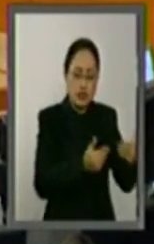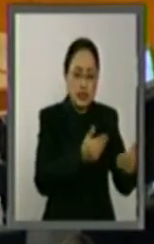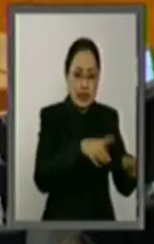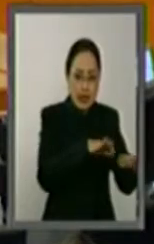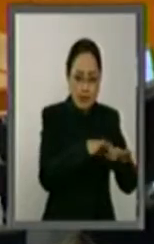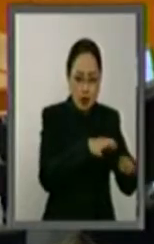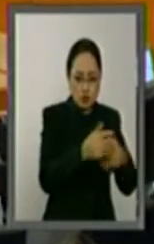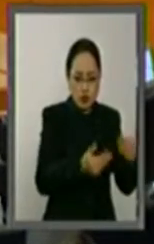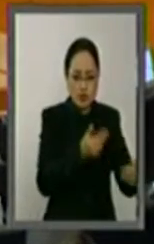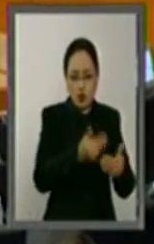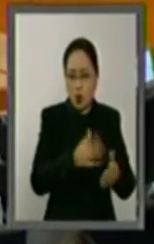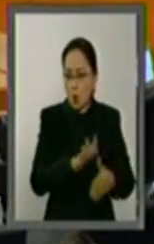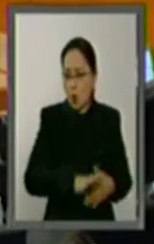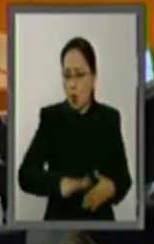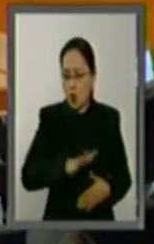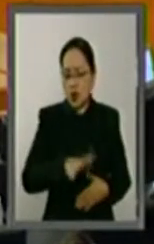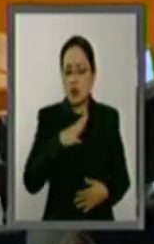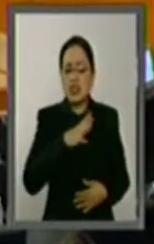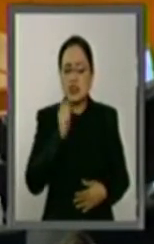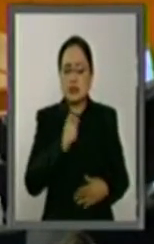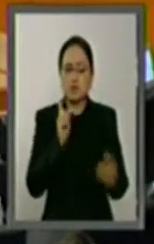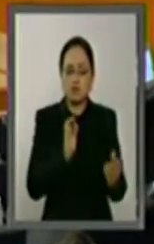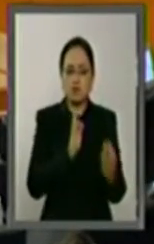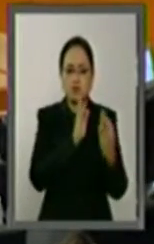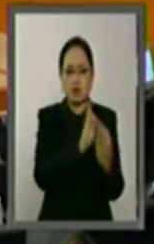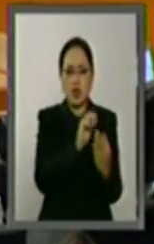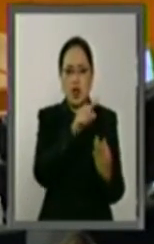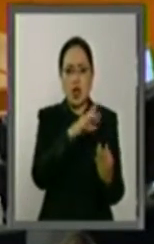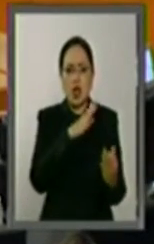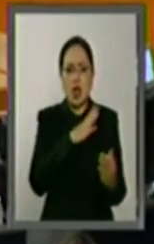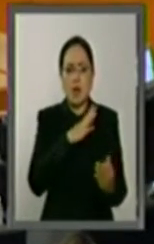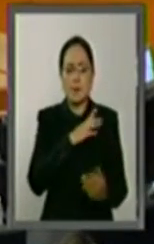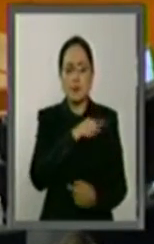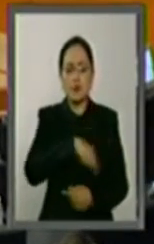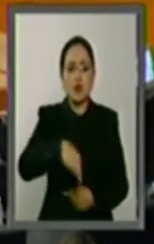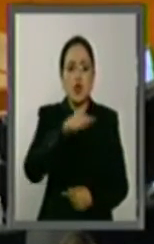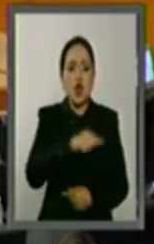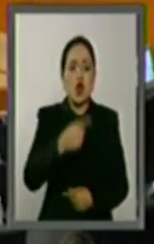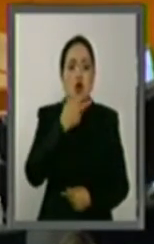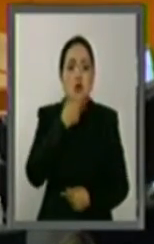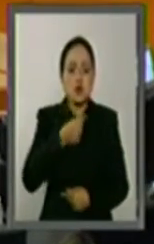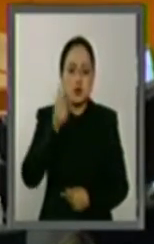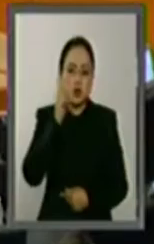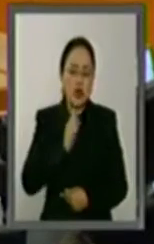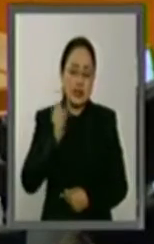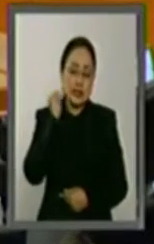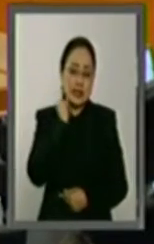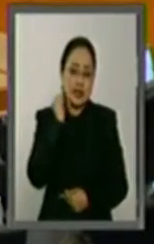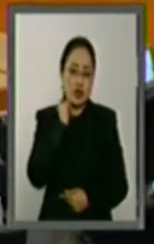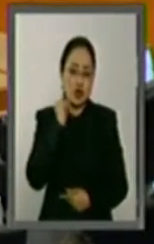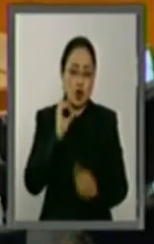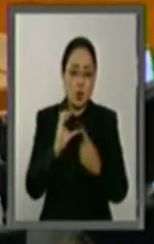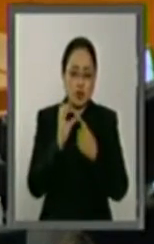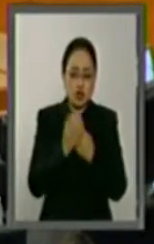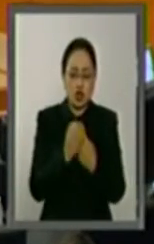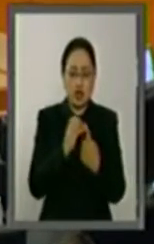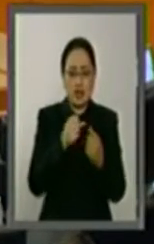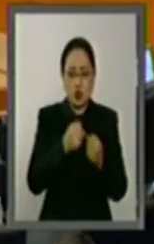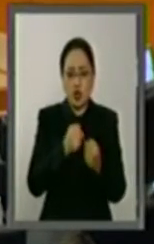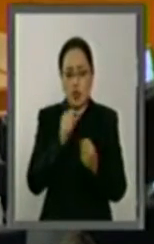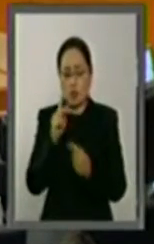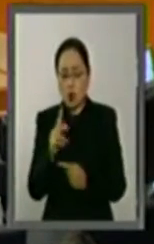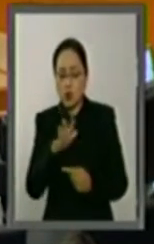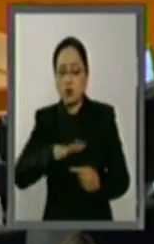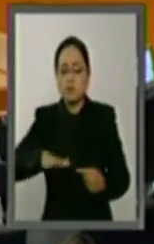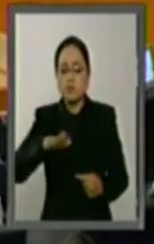público, compareció ante las y los senadores integrantes de la Comisión de Seguridad Pública para atender las garantías de